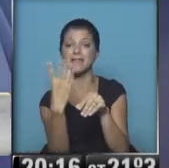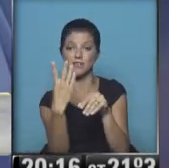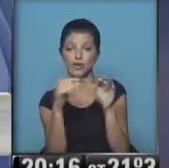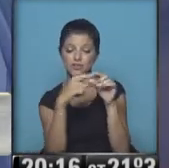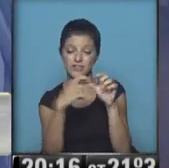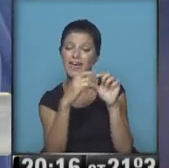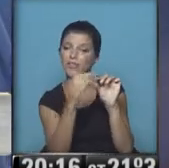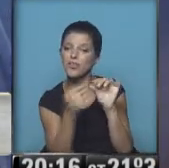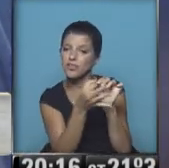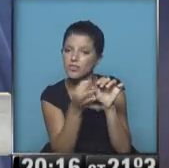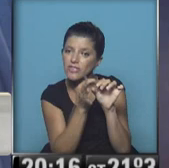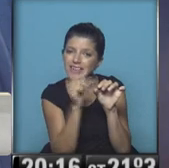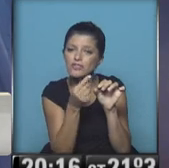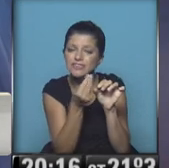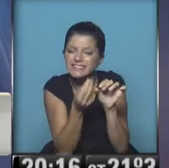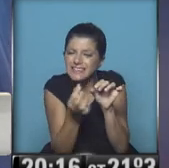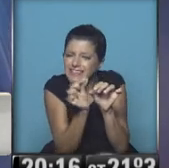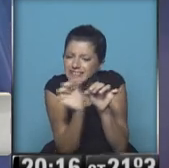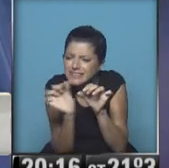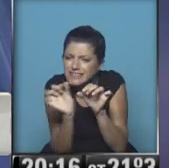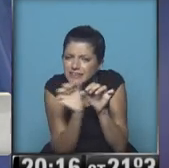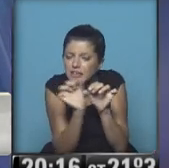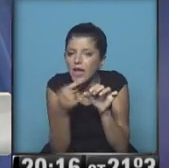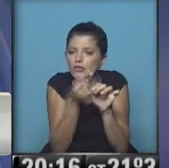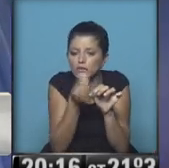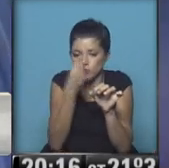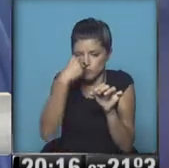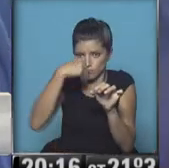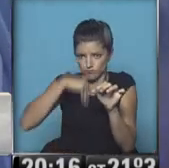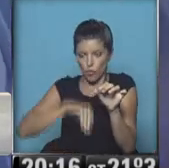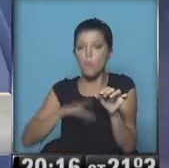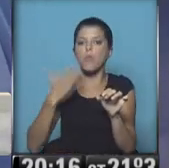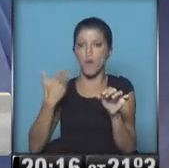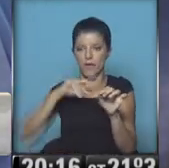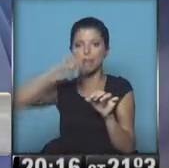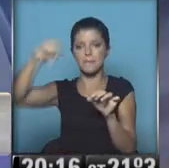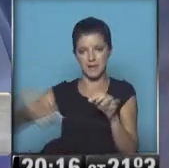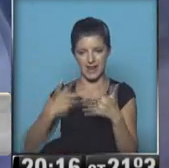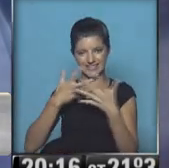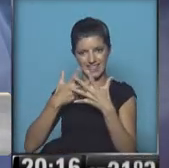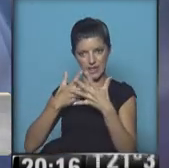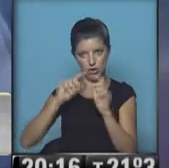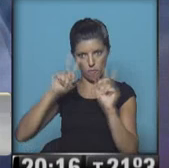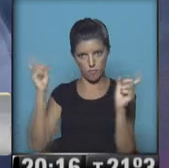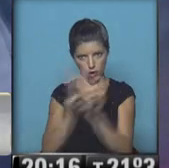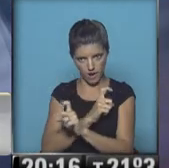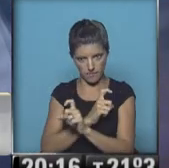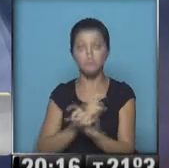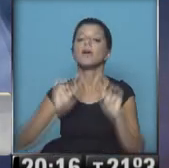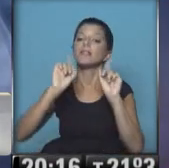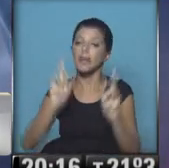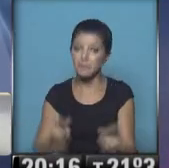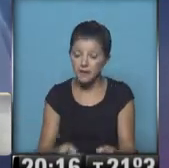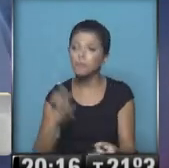agudas y al ser pequeñas entran en los canales digestivos y en las vías respiratorias y dañan los tejidos. Y además dañan la dentadura